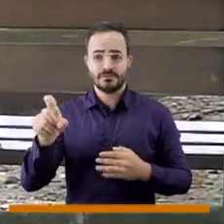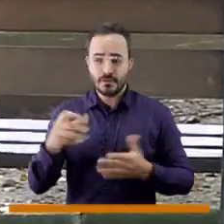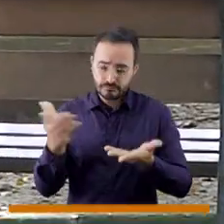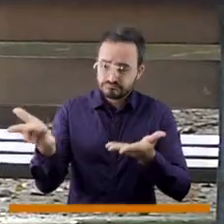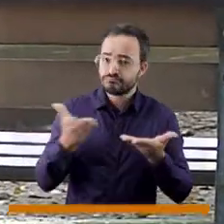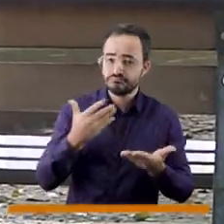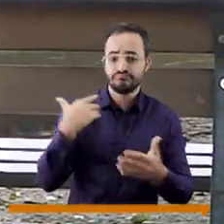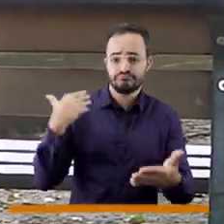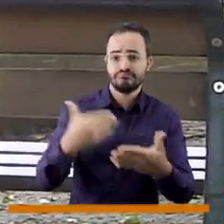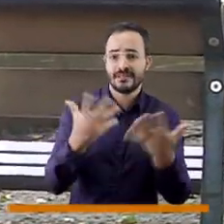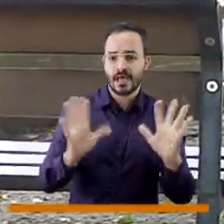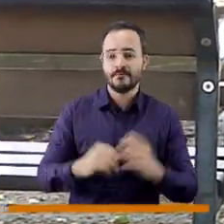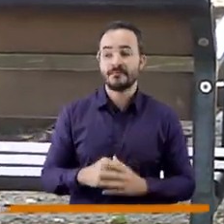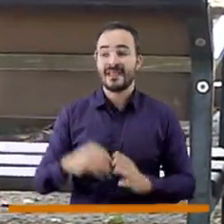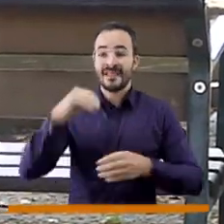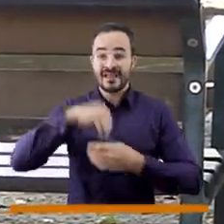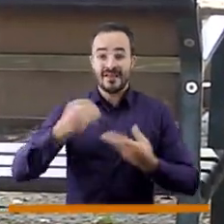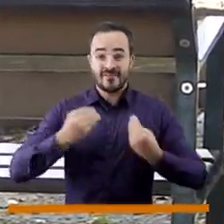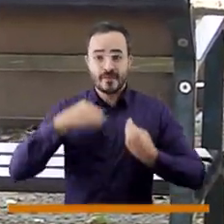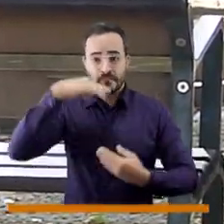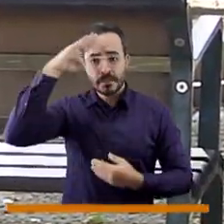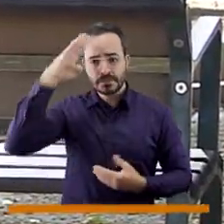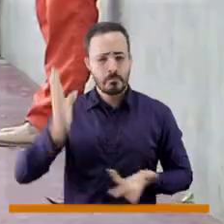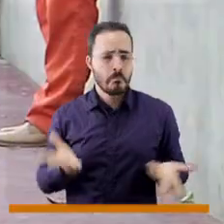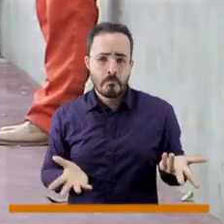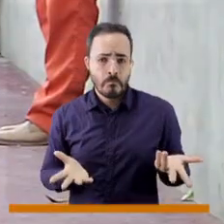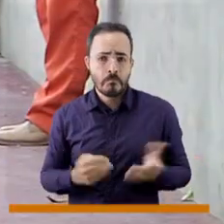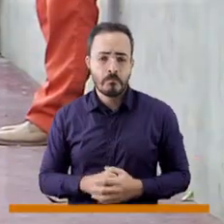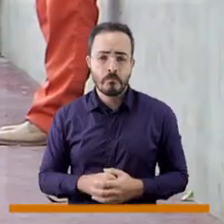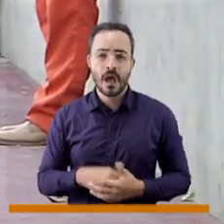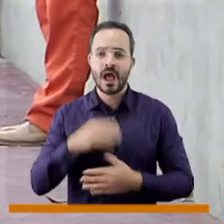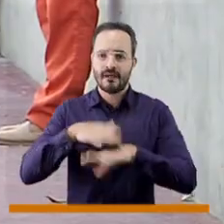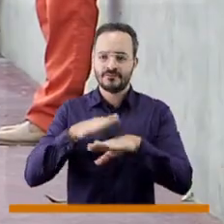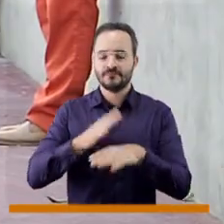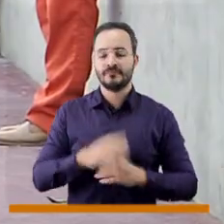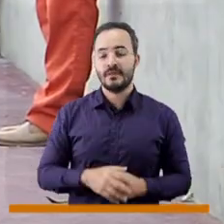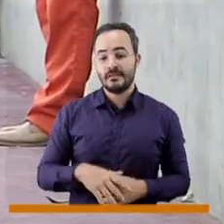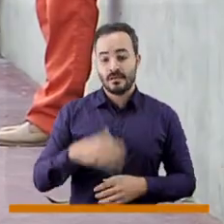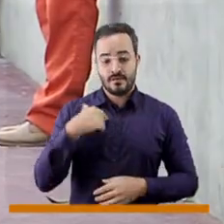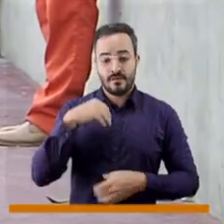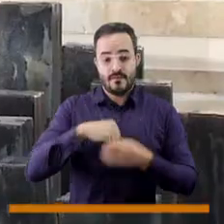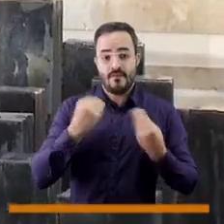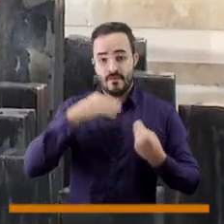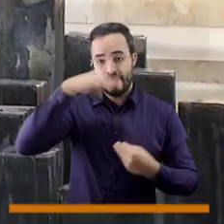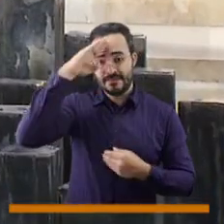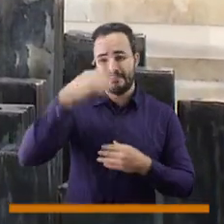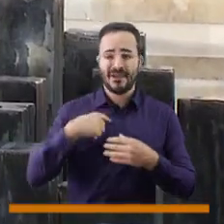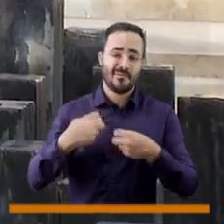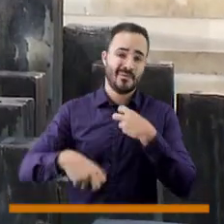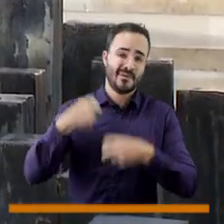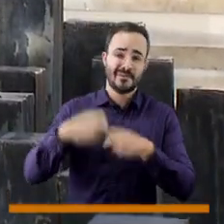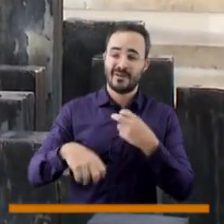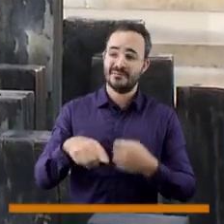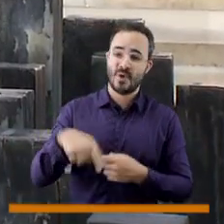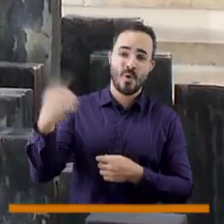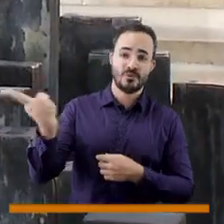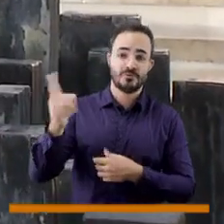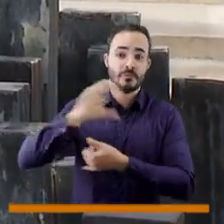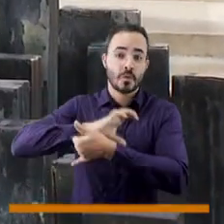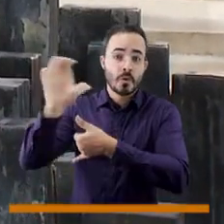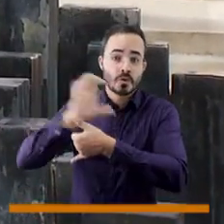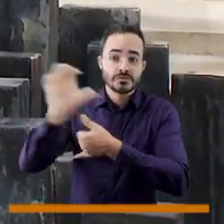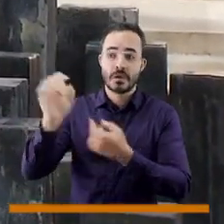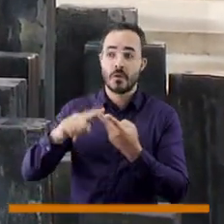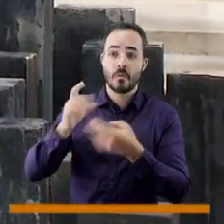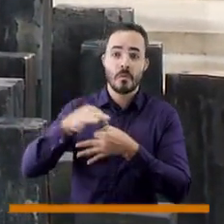estar residenciadas en Medellín. Si las personas tienen un conflicto, una de las partes está en la ciudad de Medellín, la otra está en la costa, la